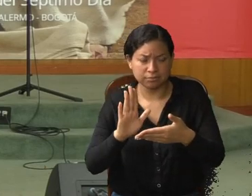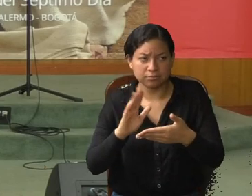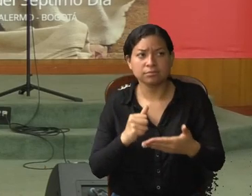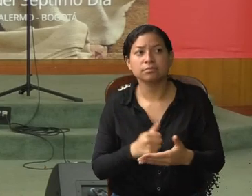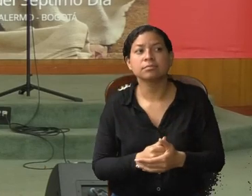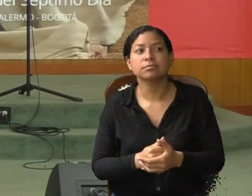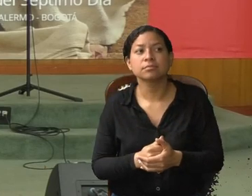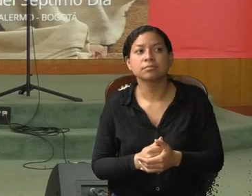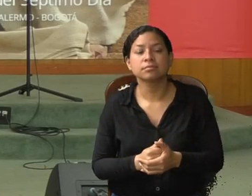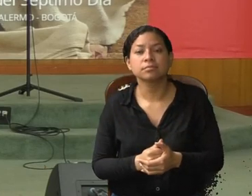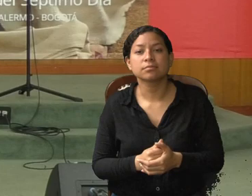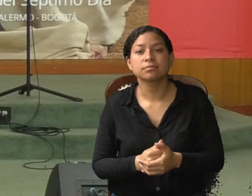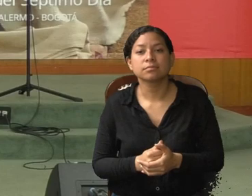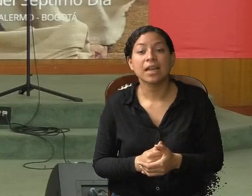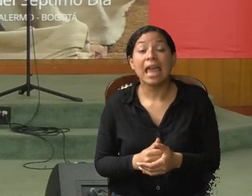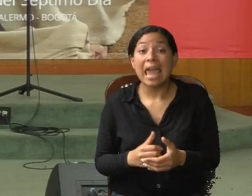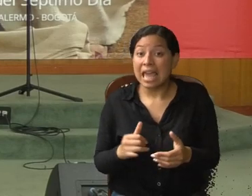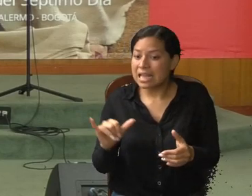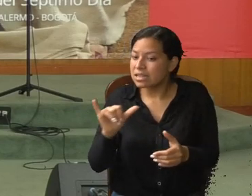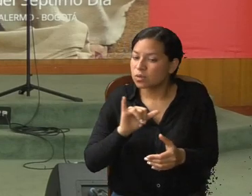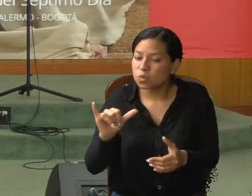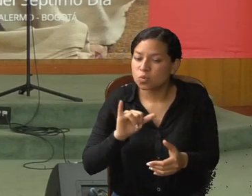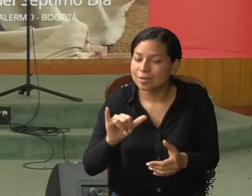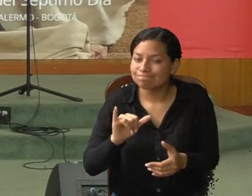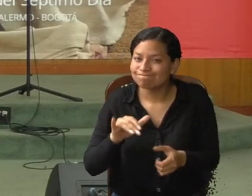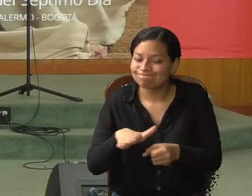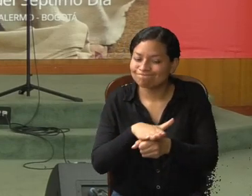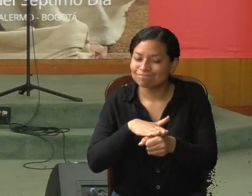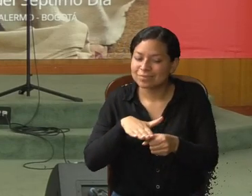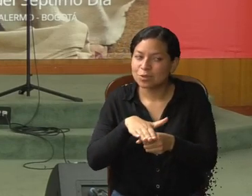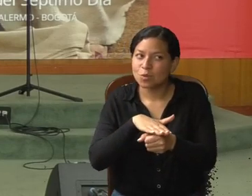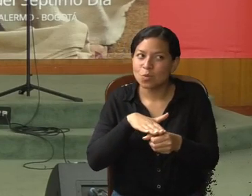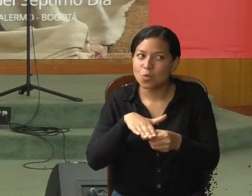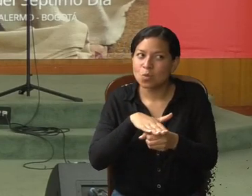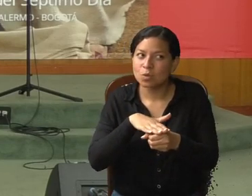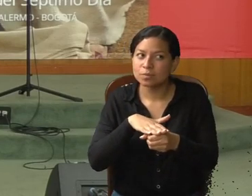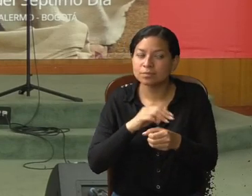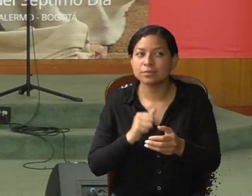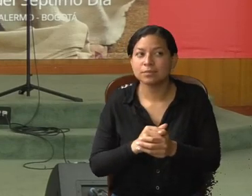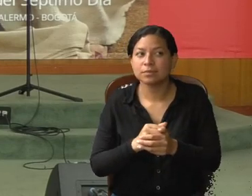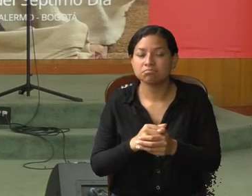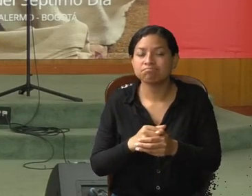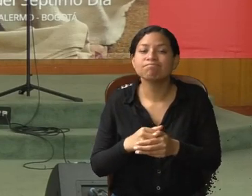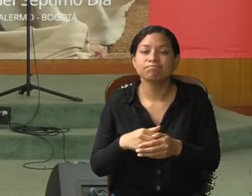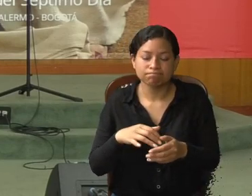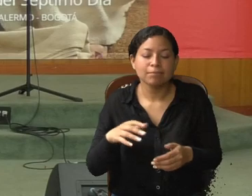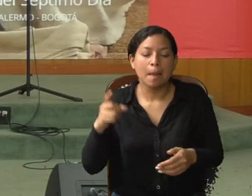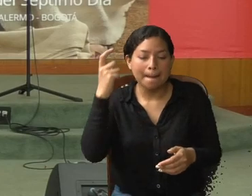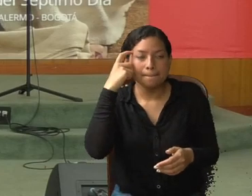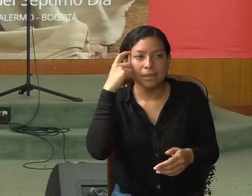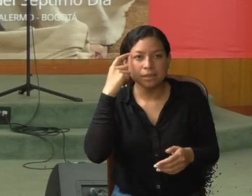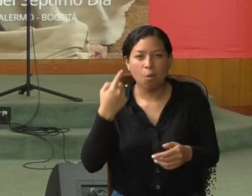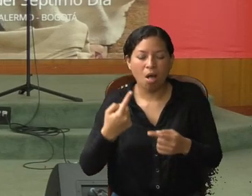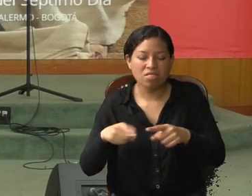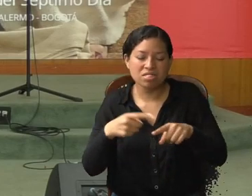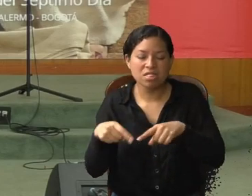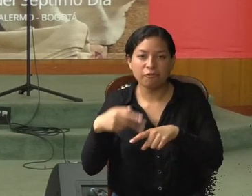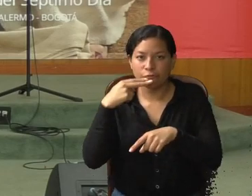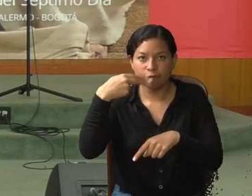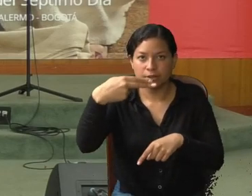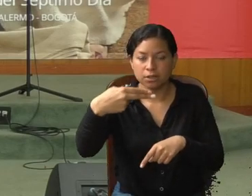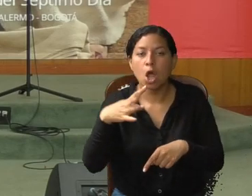presenta hoy en día. Y ustedes recordarán historias en la Biblia como la historia de Noé. ¿Recuerdan la historia de Noé?